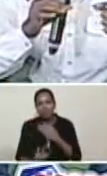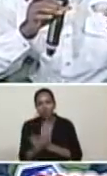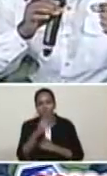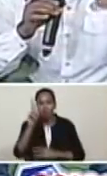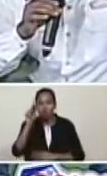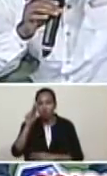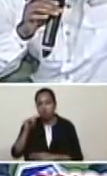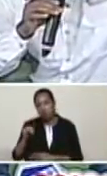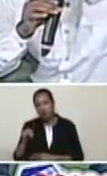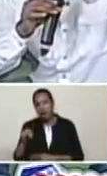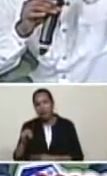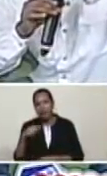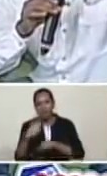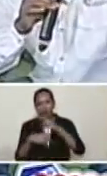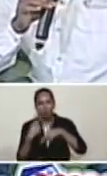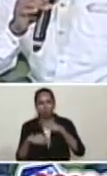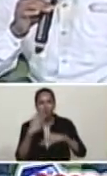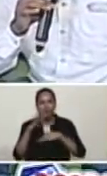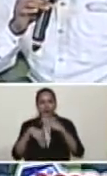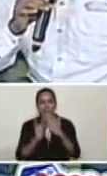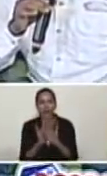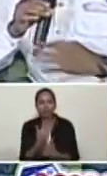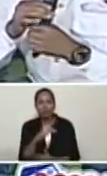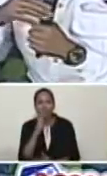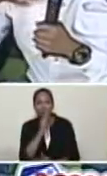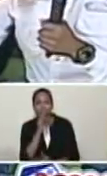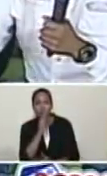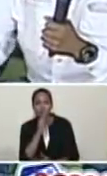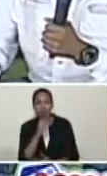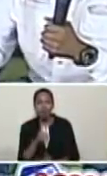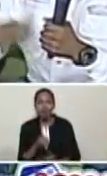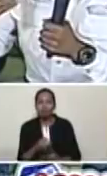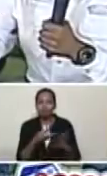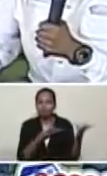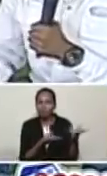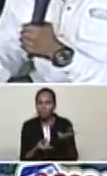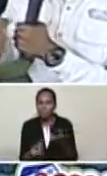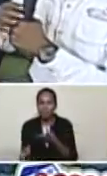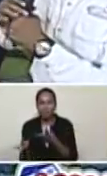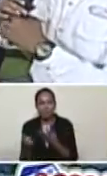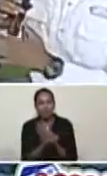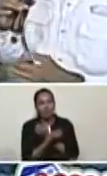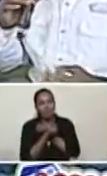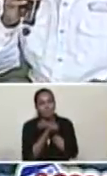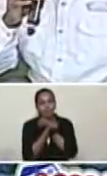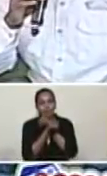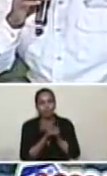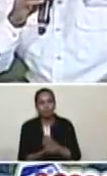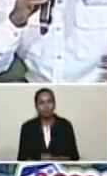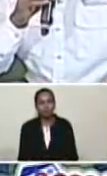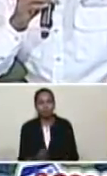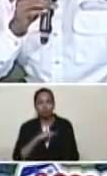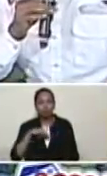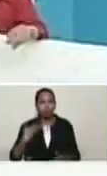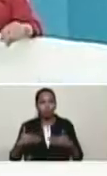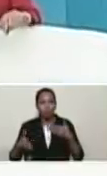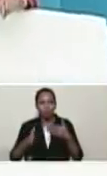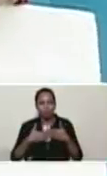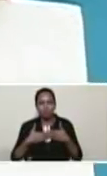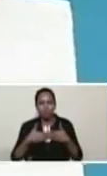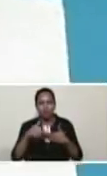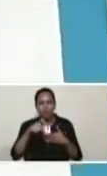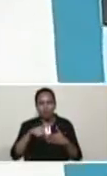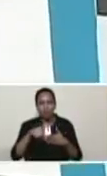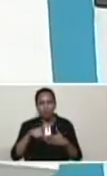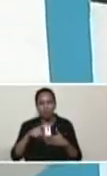en la revolución hasta la suegra son bienvenidas y amadas. Bueno, vamos a cerrar este pase